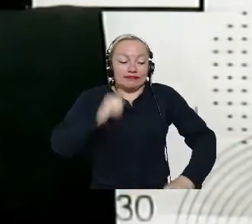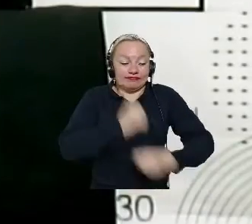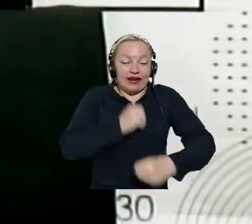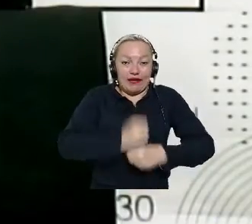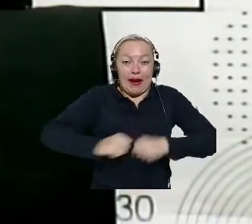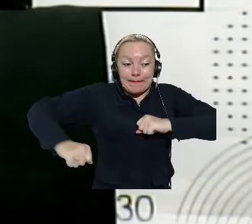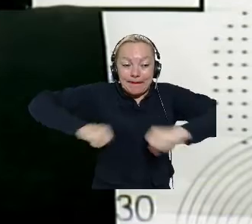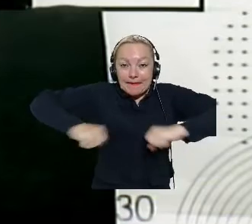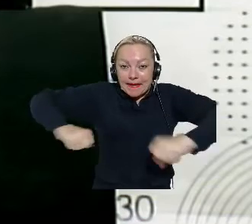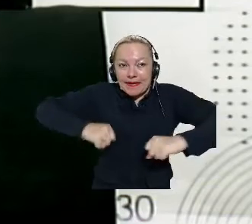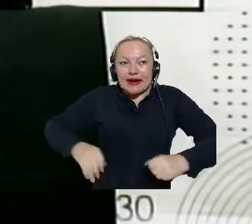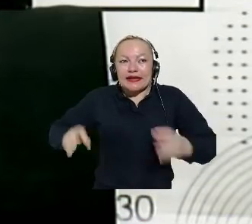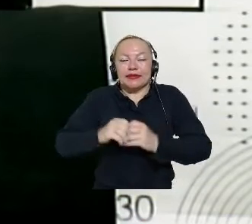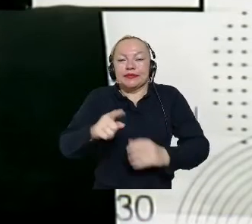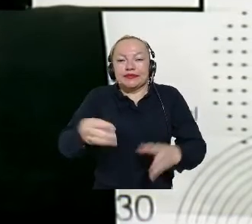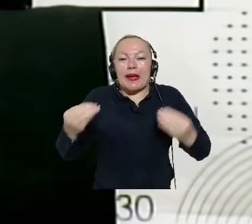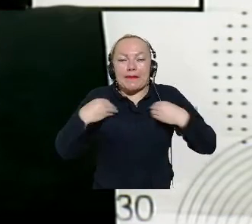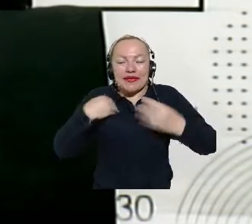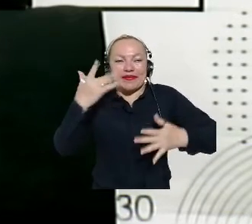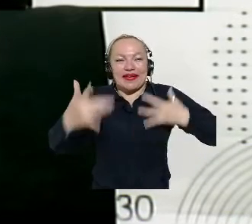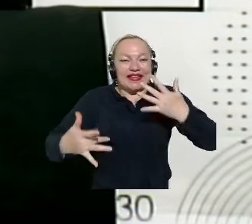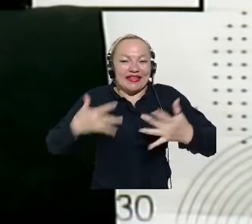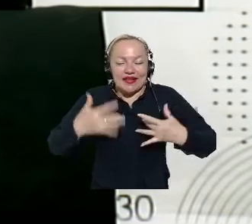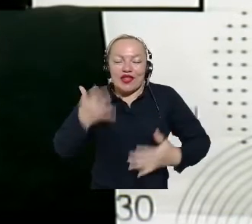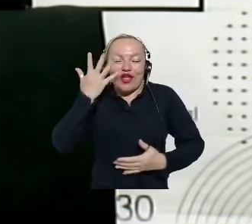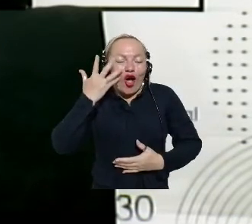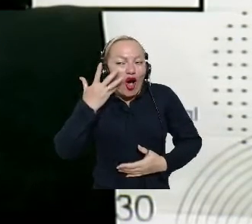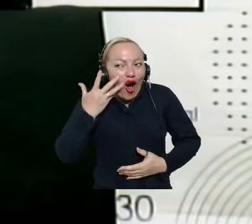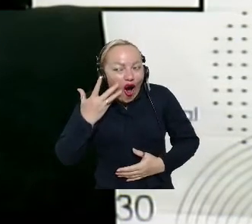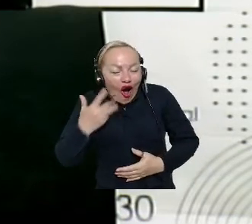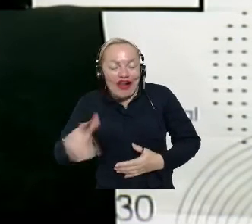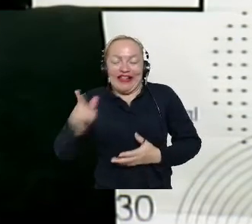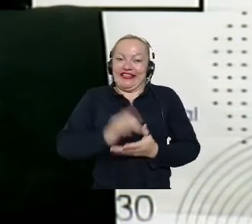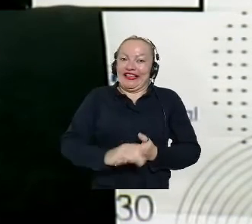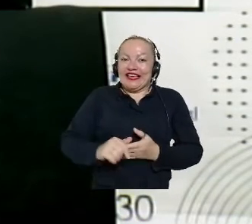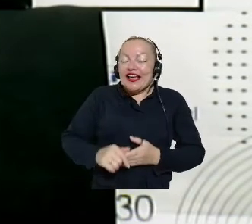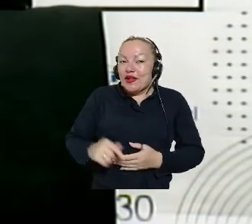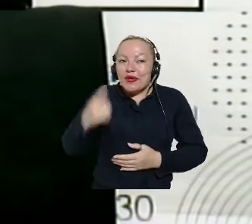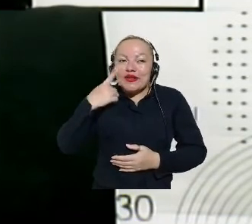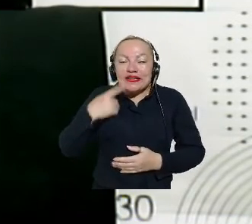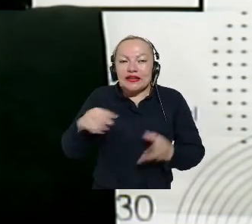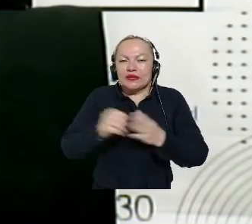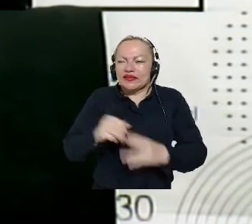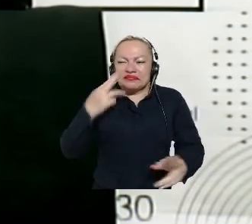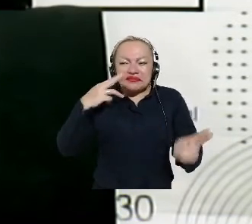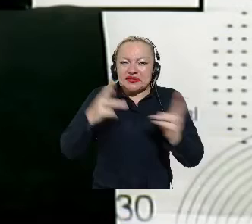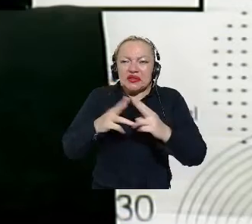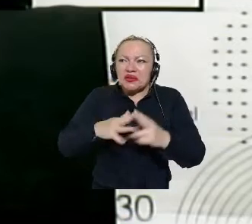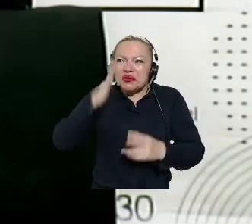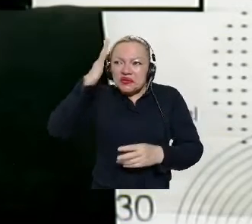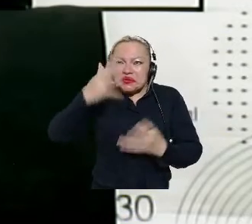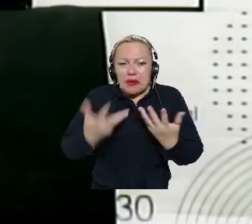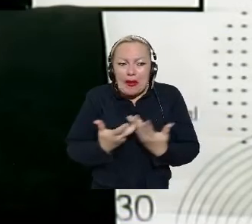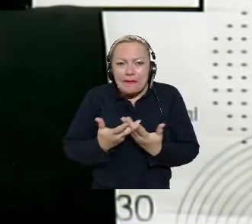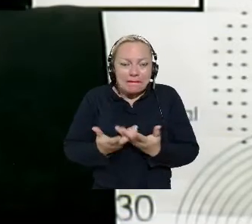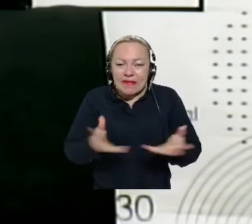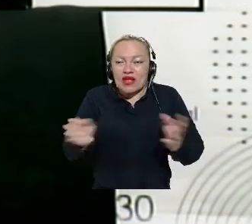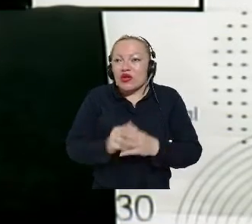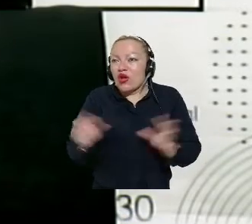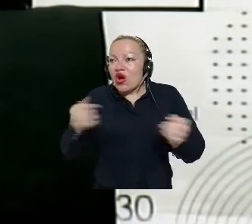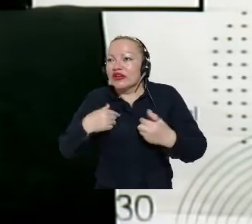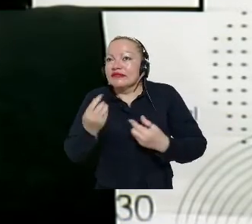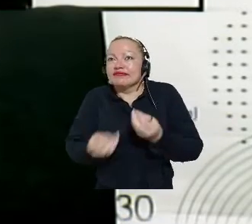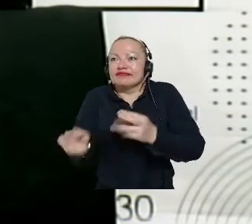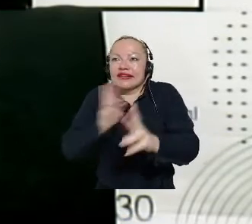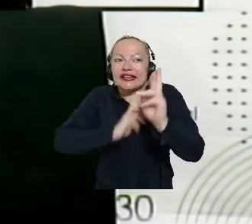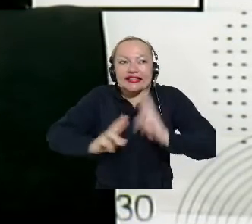eso. Entonces ahí dice, vive y disfruta cada día de tu vida como si fuera el último. Sí. Desconoces cómo será mañana o qué te deparará el